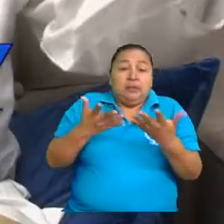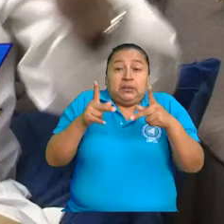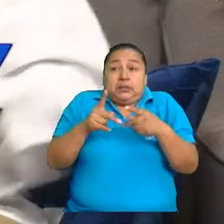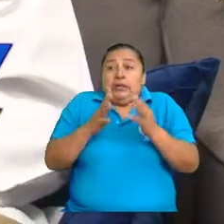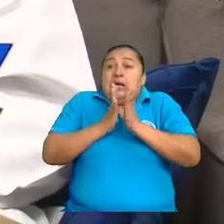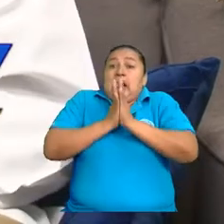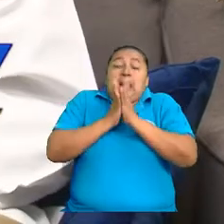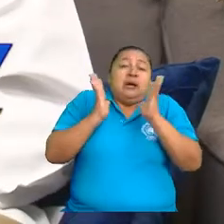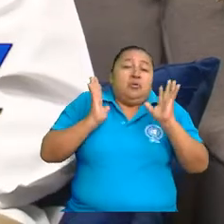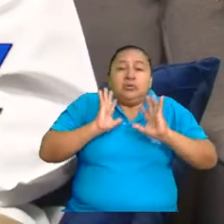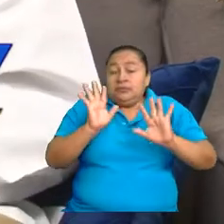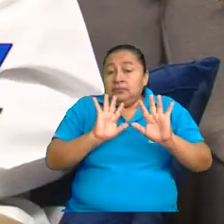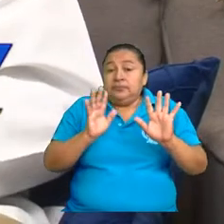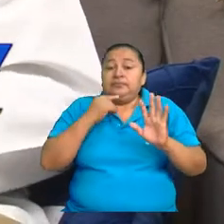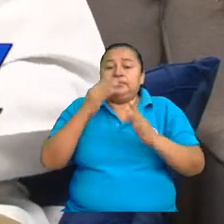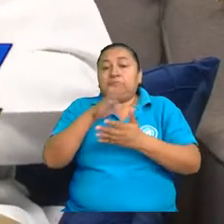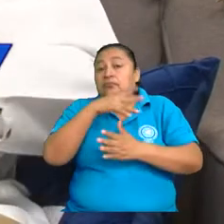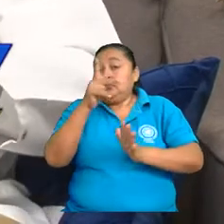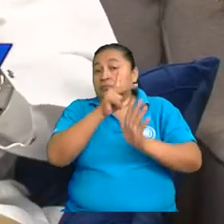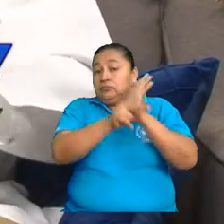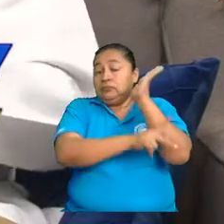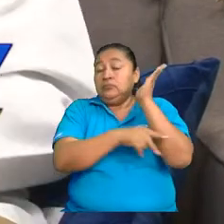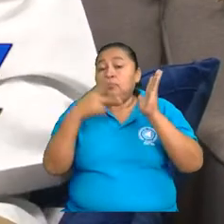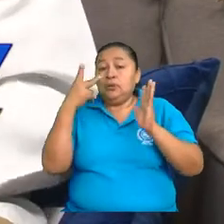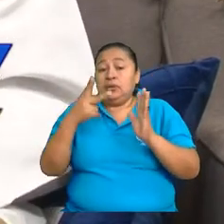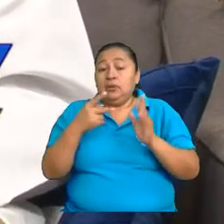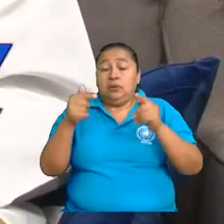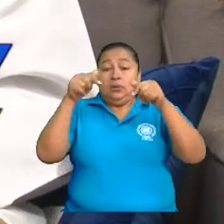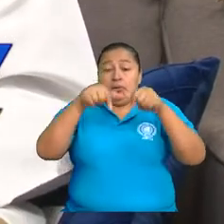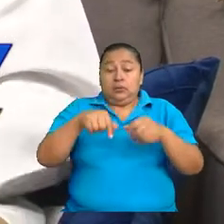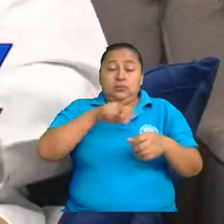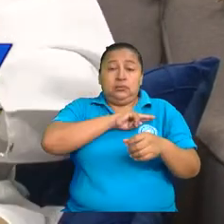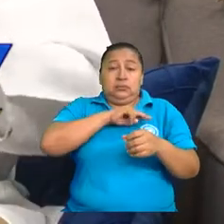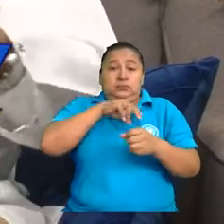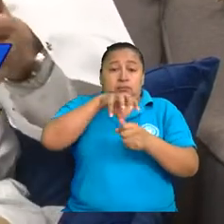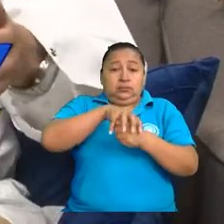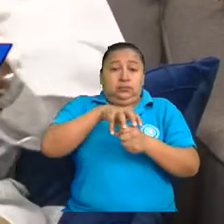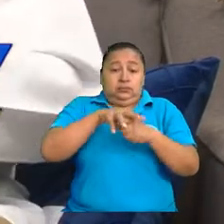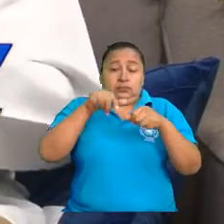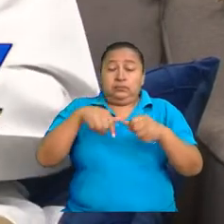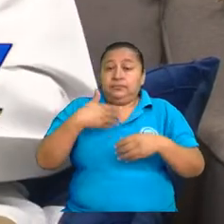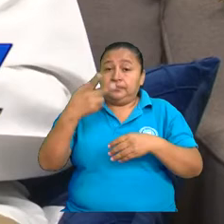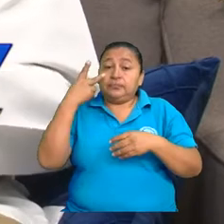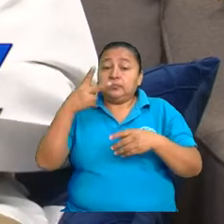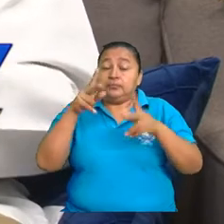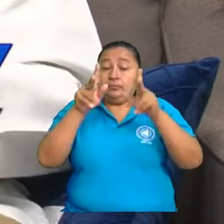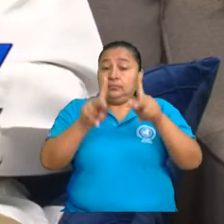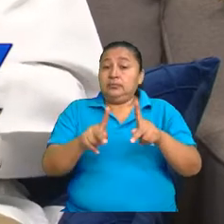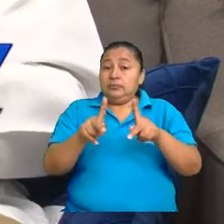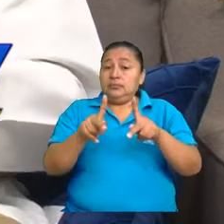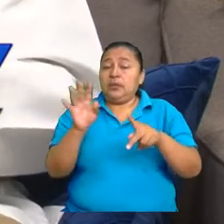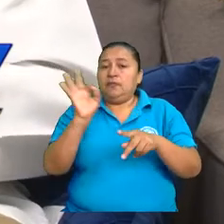visto en otros países. Entonces, claro. cuando se genera esa condición, entonces la población en general